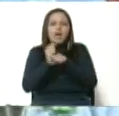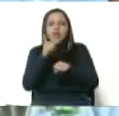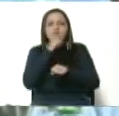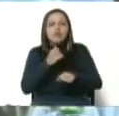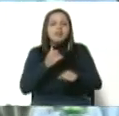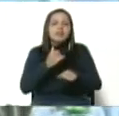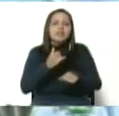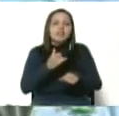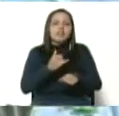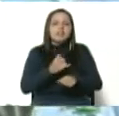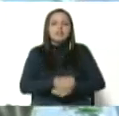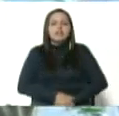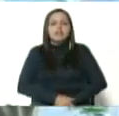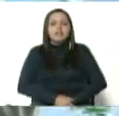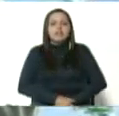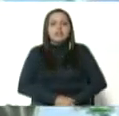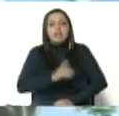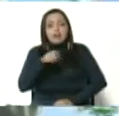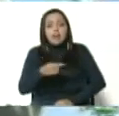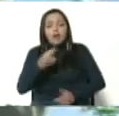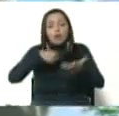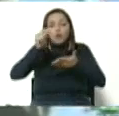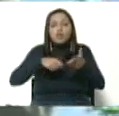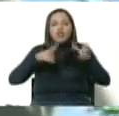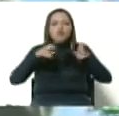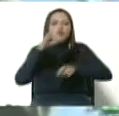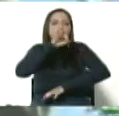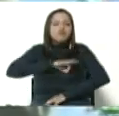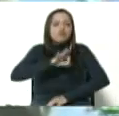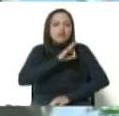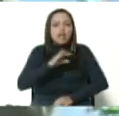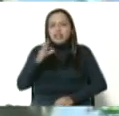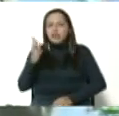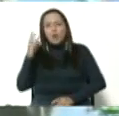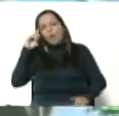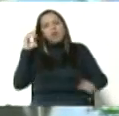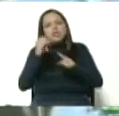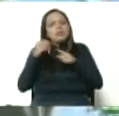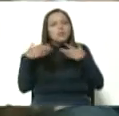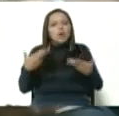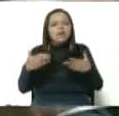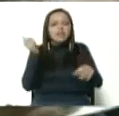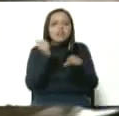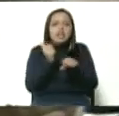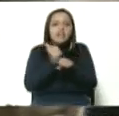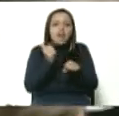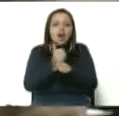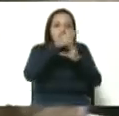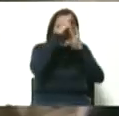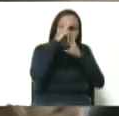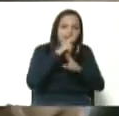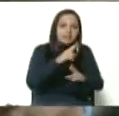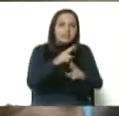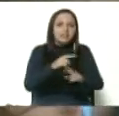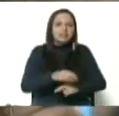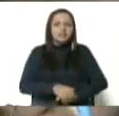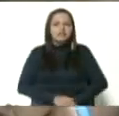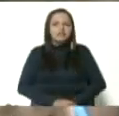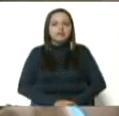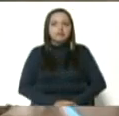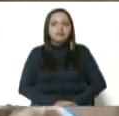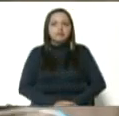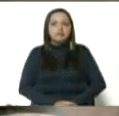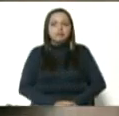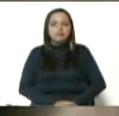diálogo tripartito un nuevo contrato social cuyo centro sea el trabajo decente, la Agenda 2030 de